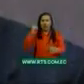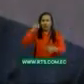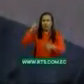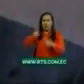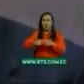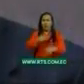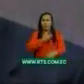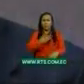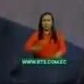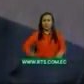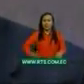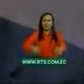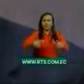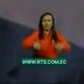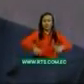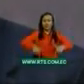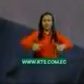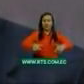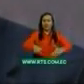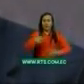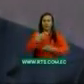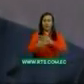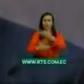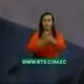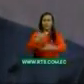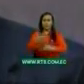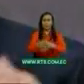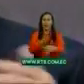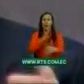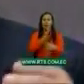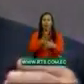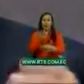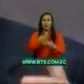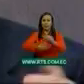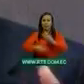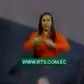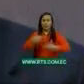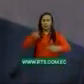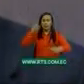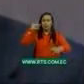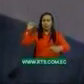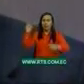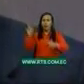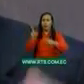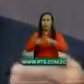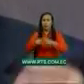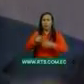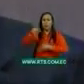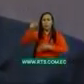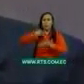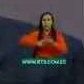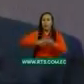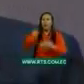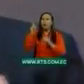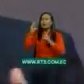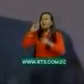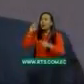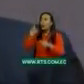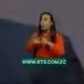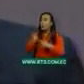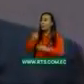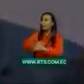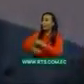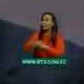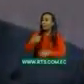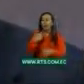Moreno avanzar formalmente en negociar un acuerdo comercial y tener por fin un tratado de libre comercio